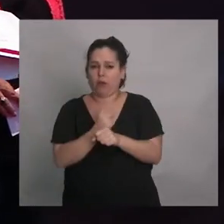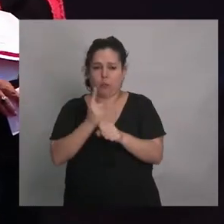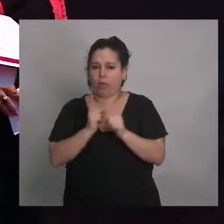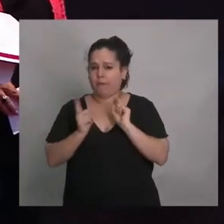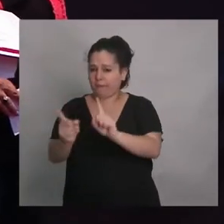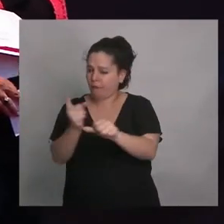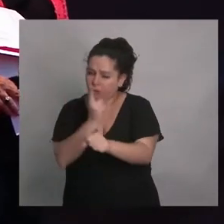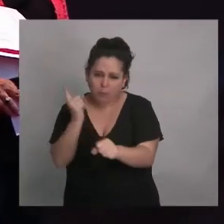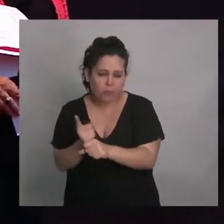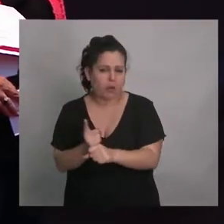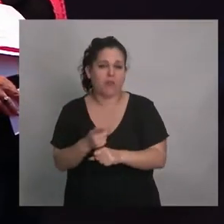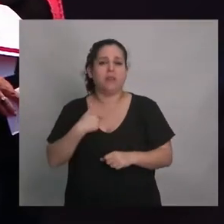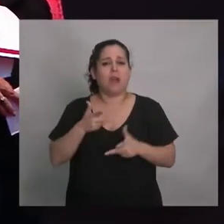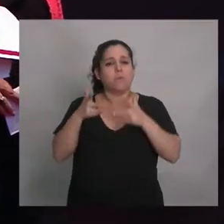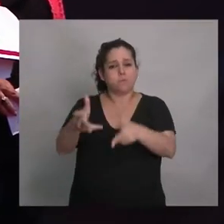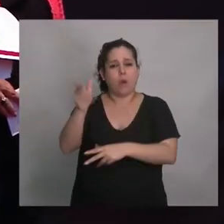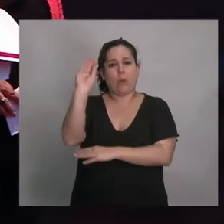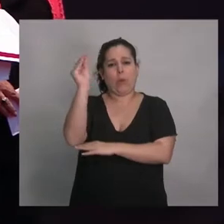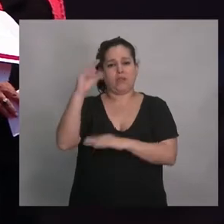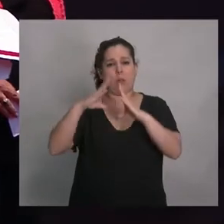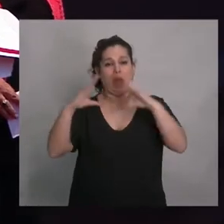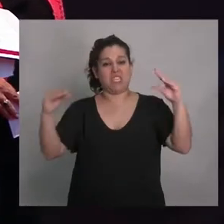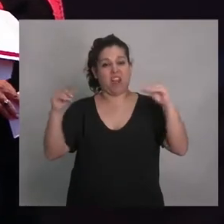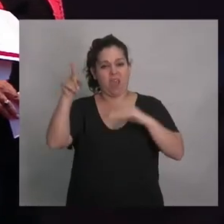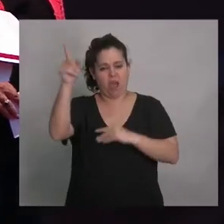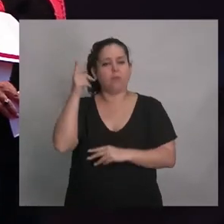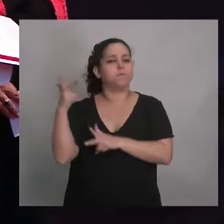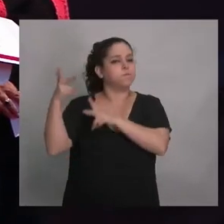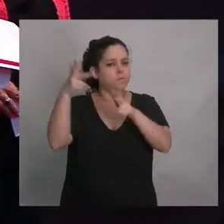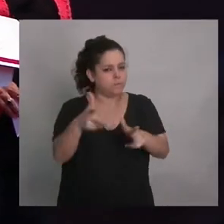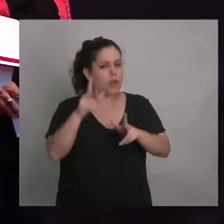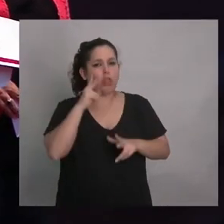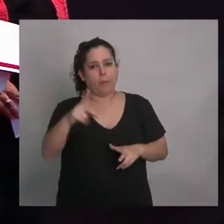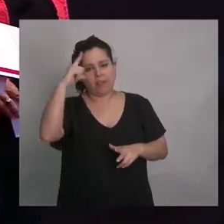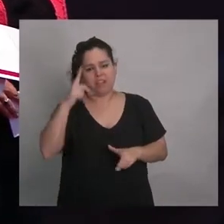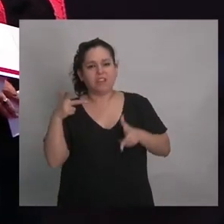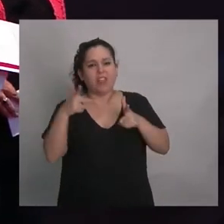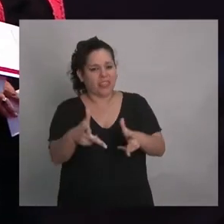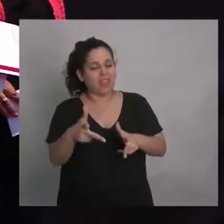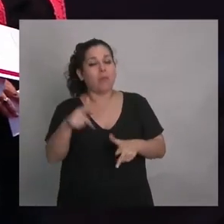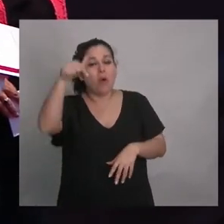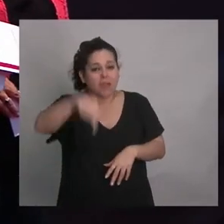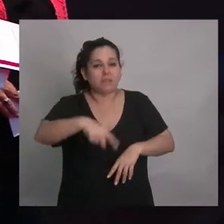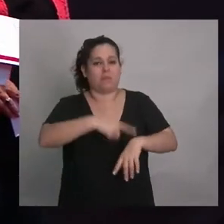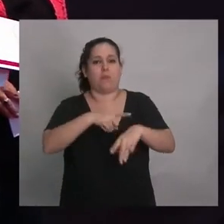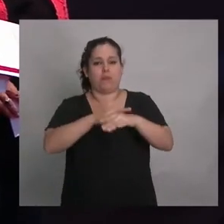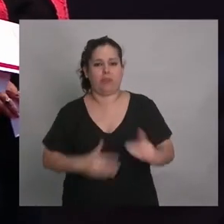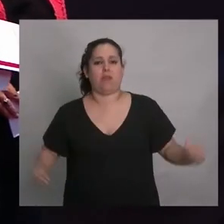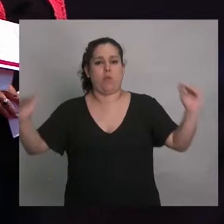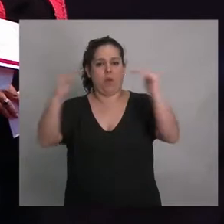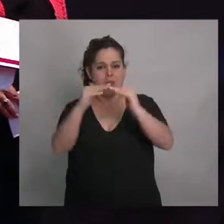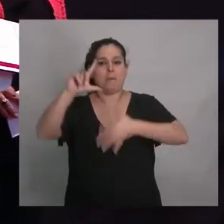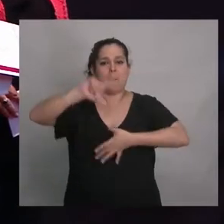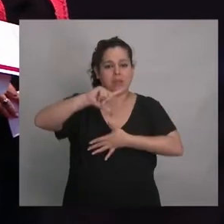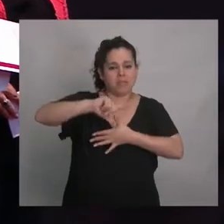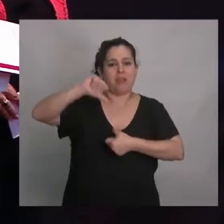lo dijimos en brasilia en 2010 que esta es la hora de la igualdad y lo reiteramos para américa